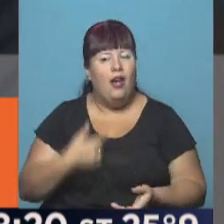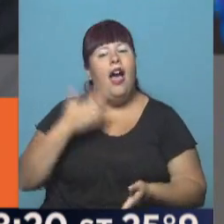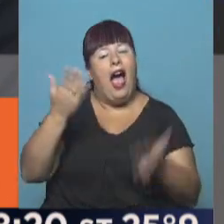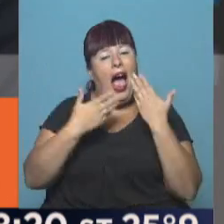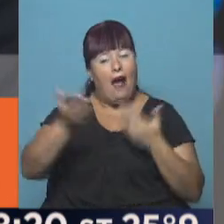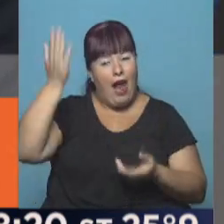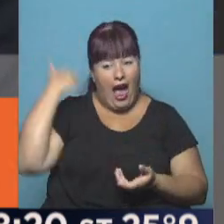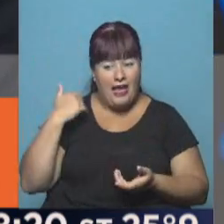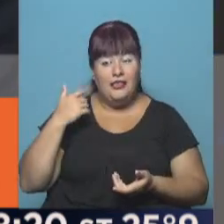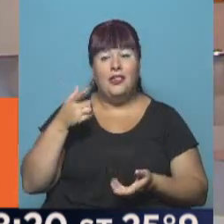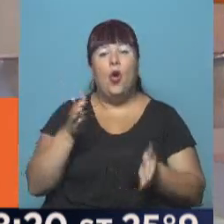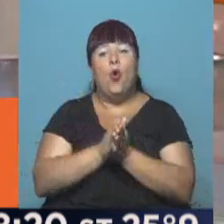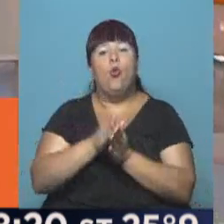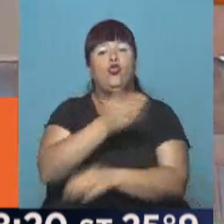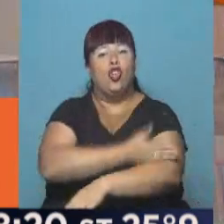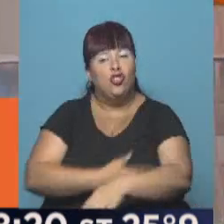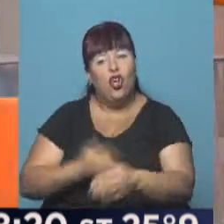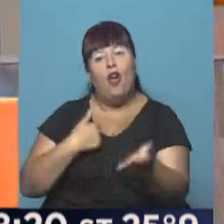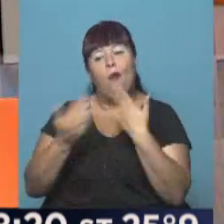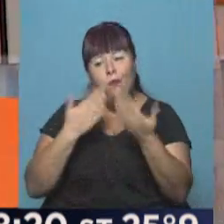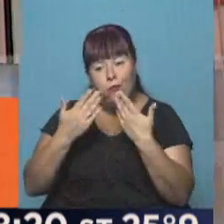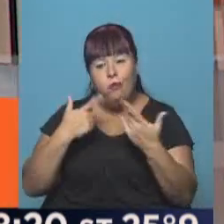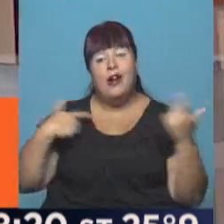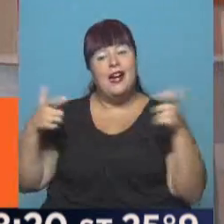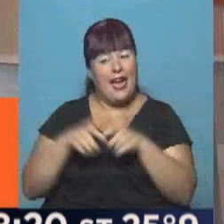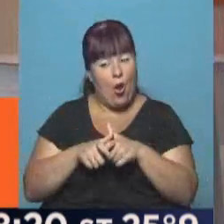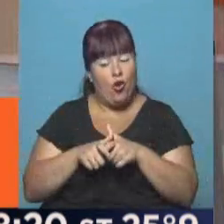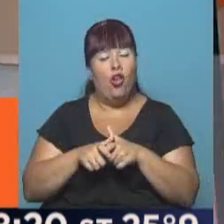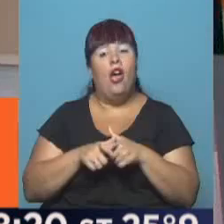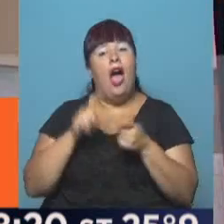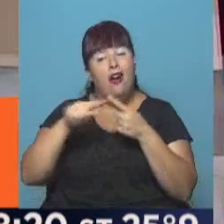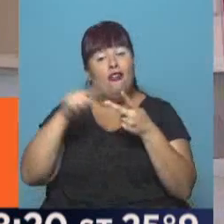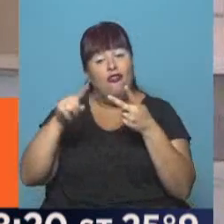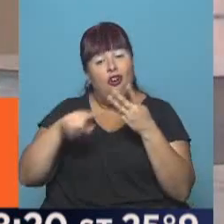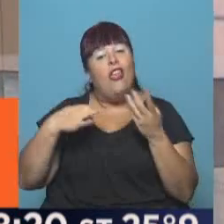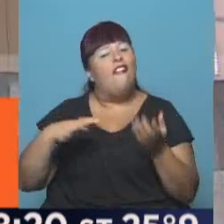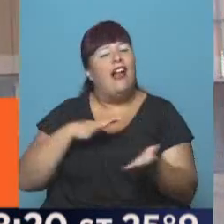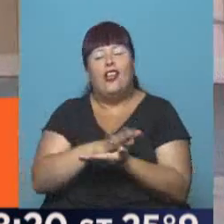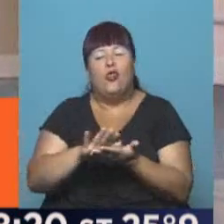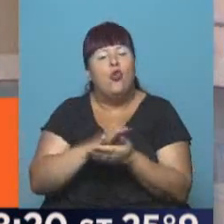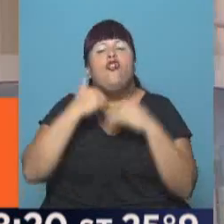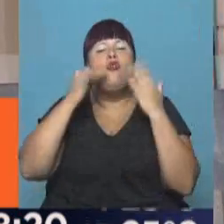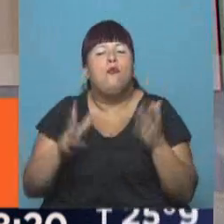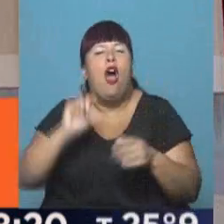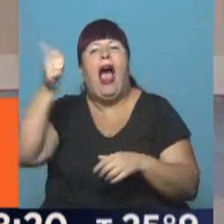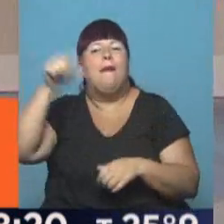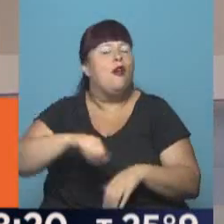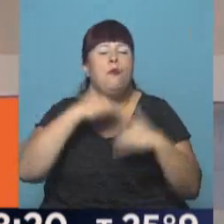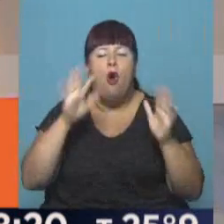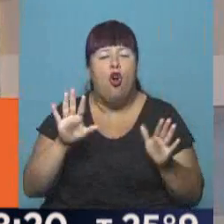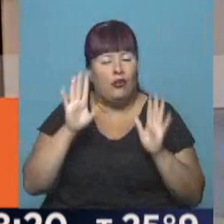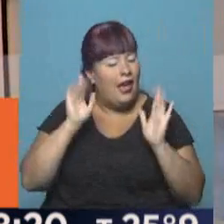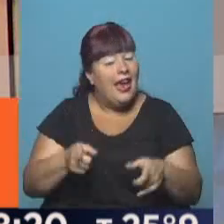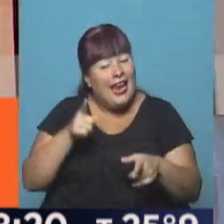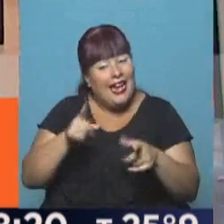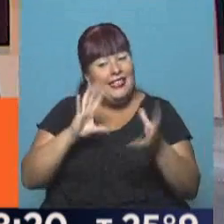el otro día con Daniel Scioli, que tuve la oportunidad de tener un encuentro, y había cosas que teníamos que resolver independientemente de quién ganara. Claro. Y me parece que